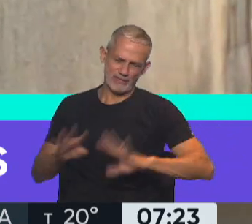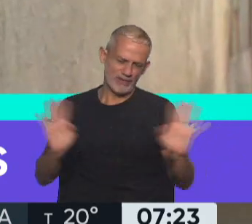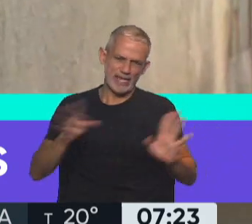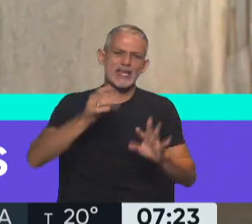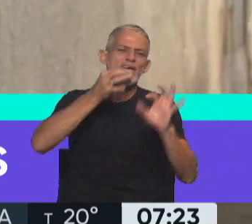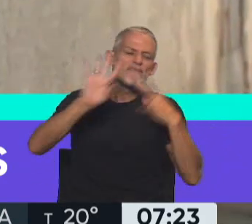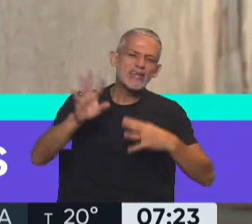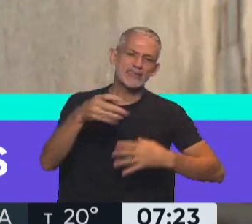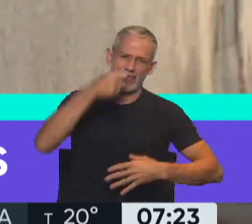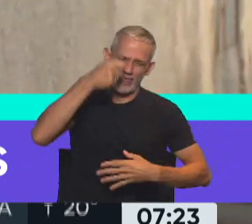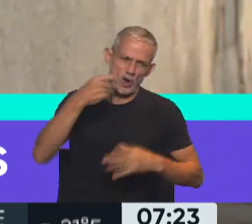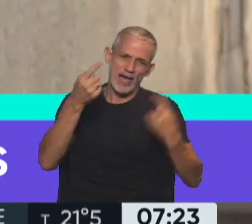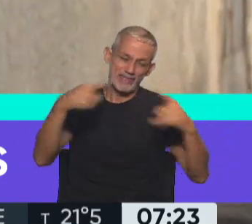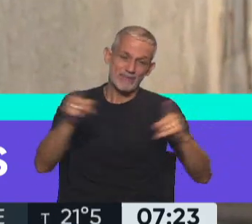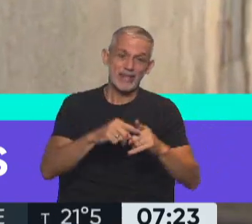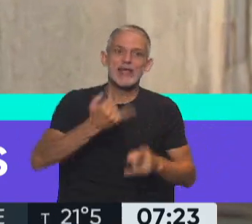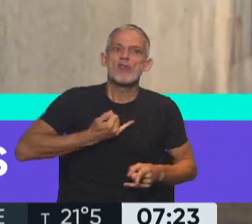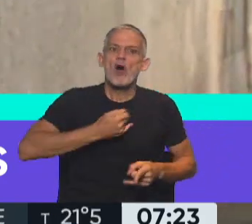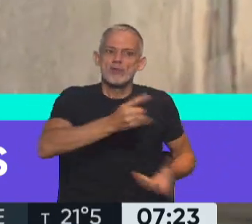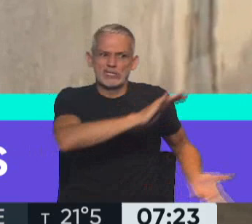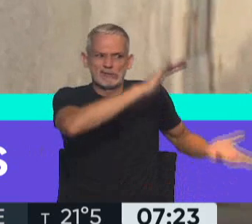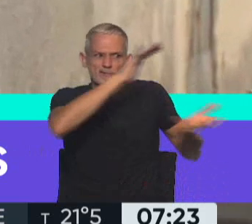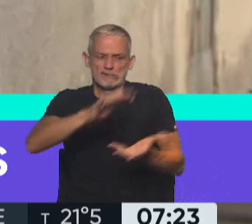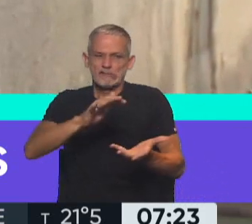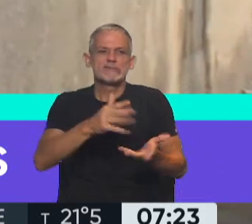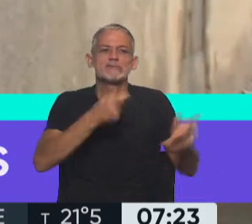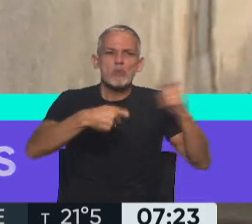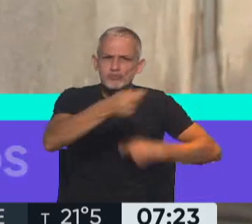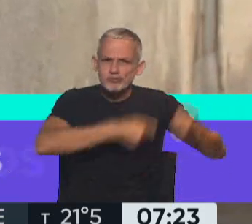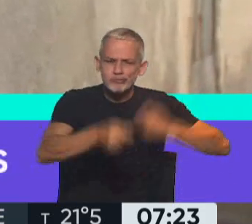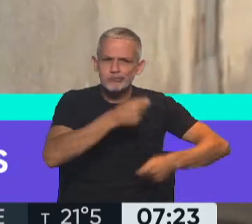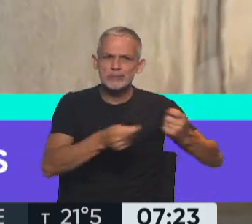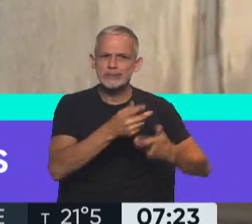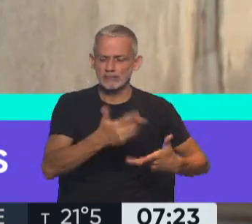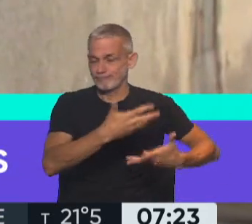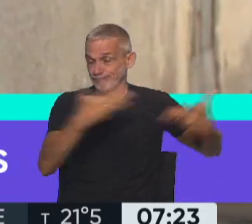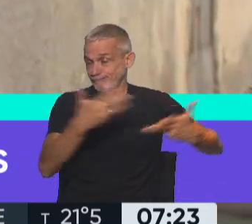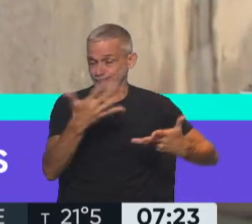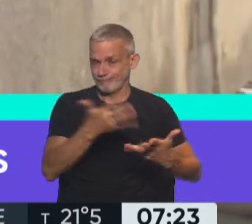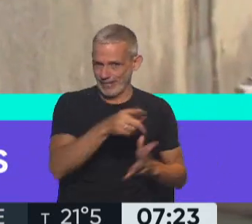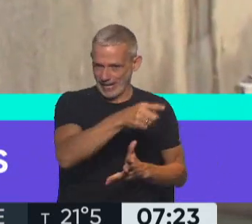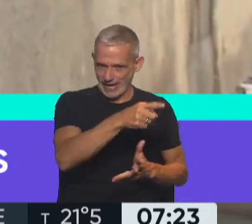la venta de droga y otra cosa es la fuente que son los narcotraficantes, grandes